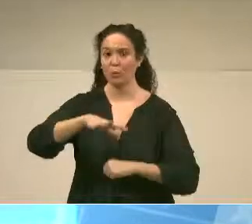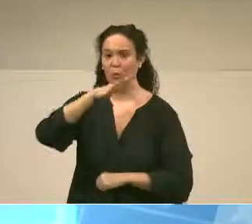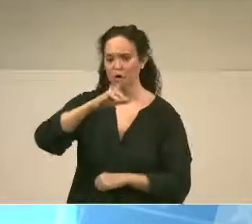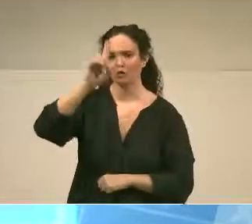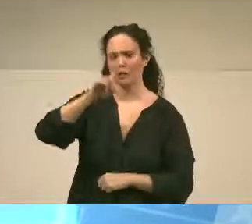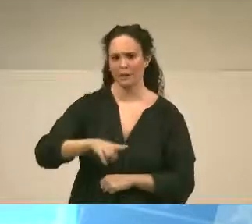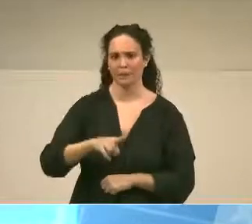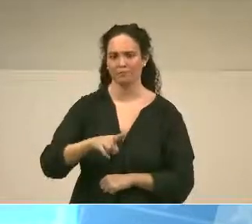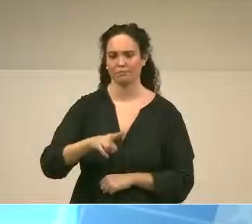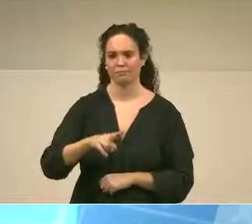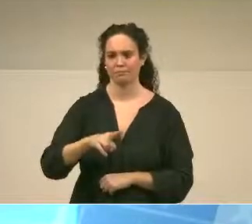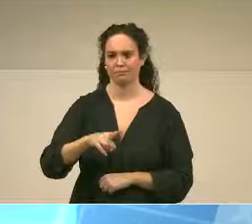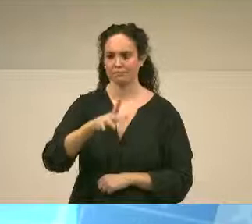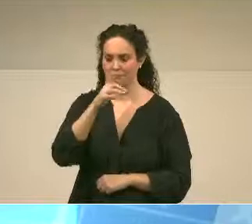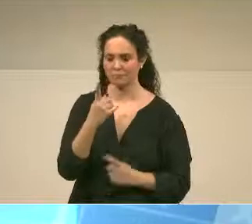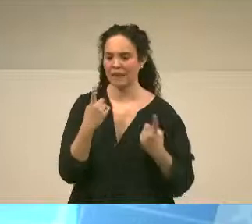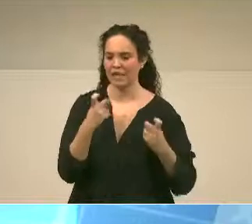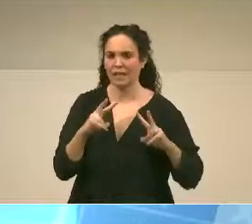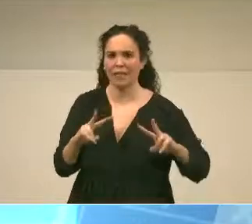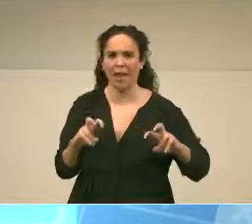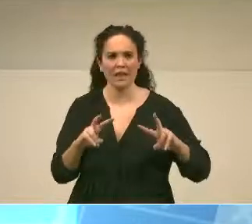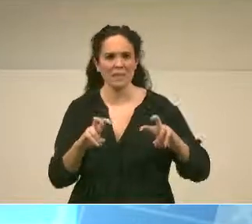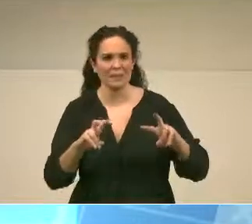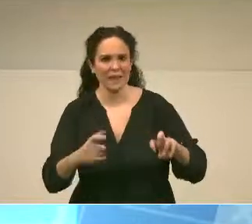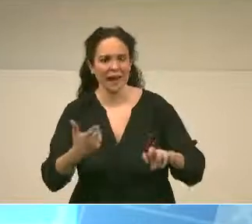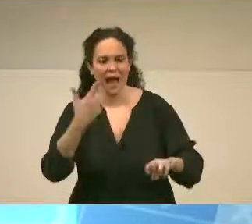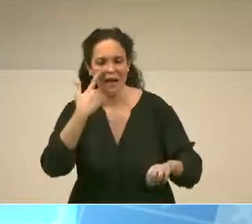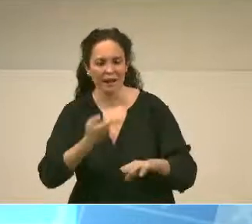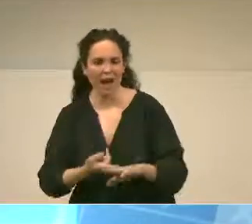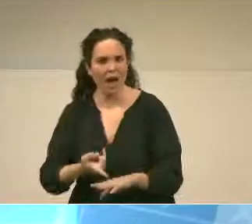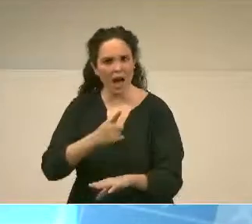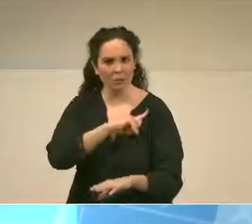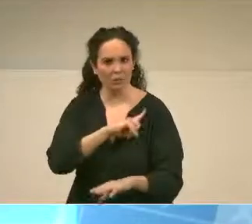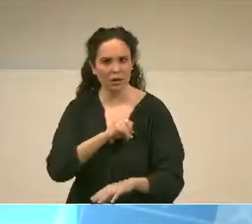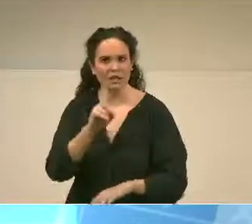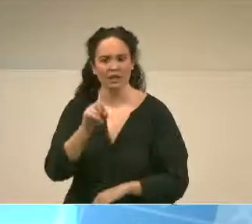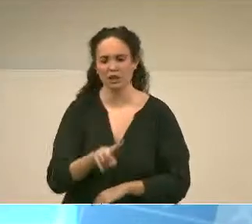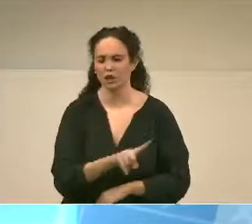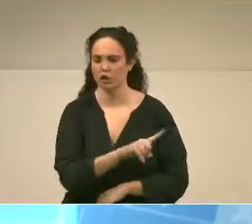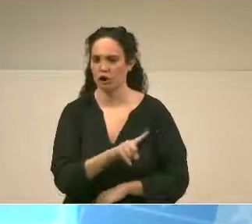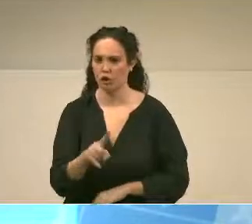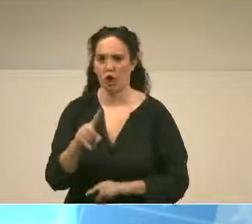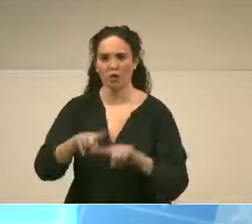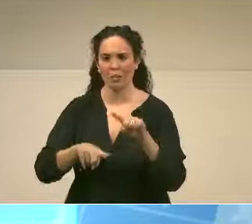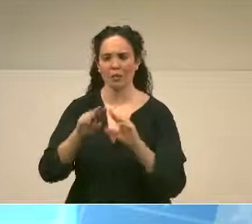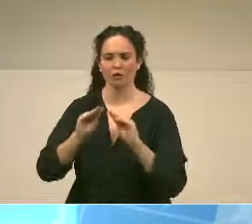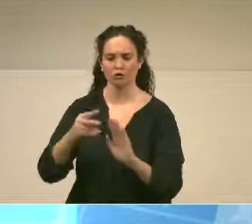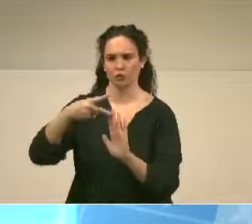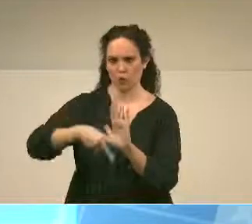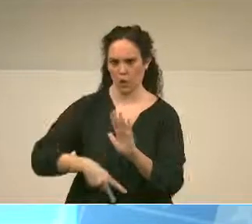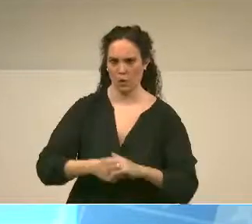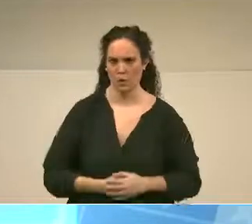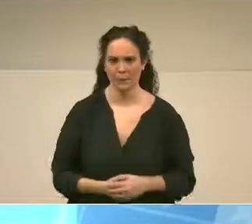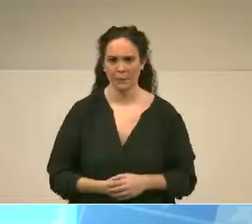realiza esta investigación para ver si la actuación ha sido adecuada a las normas que tiene establecidas. También nos ha comentado